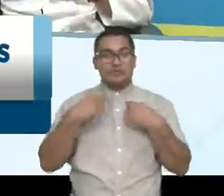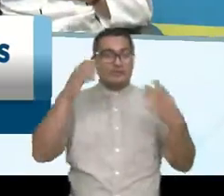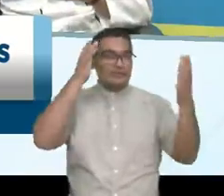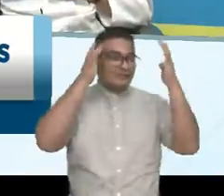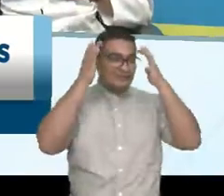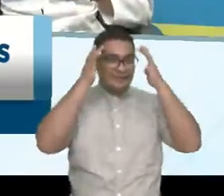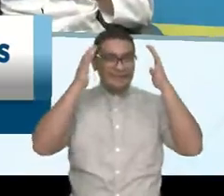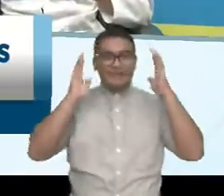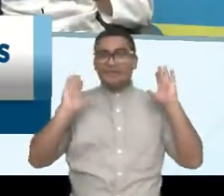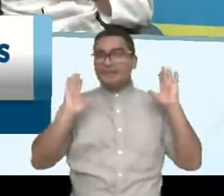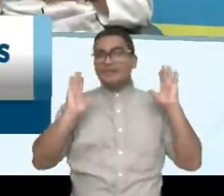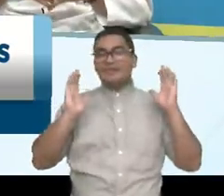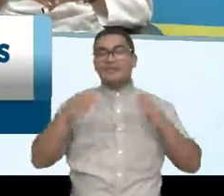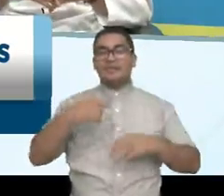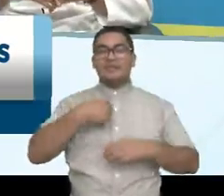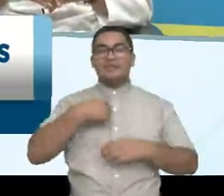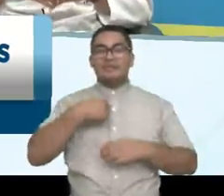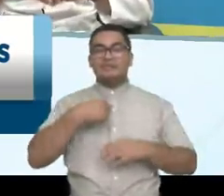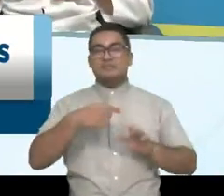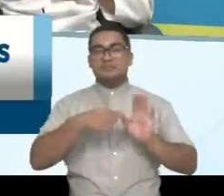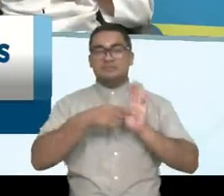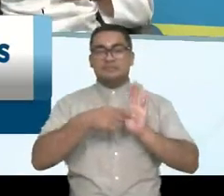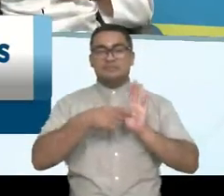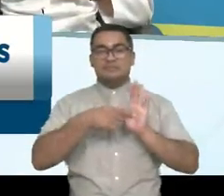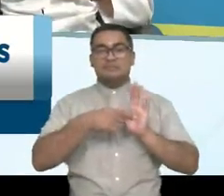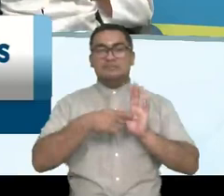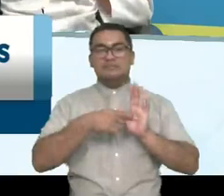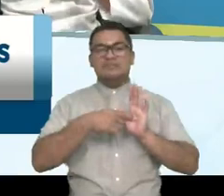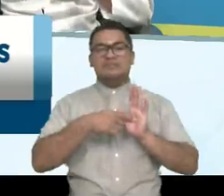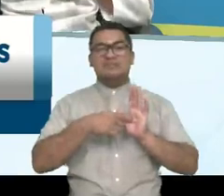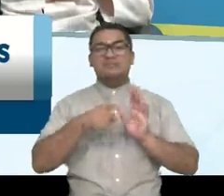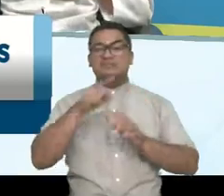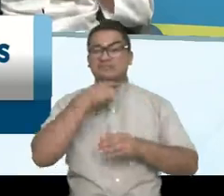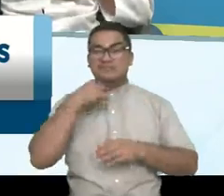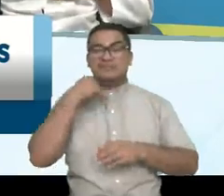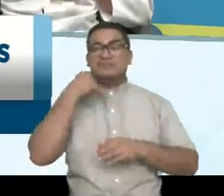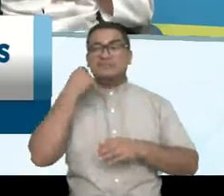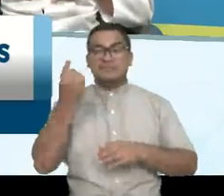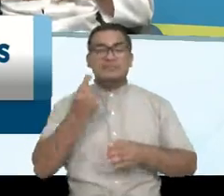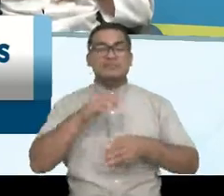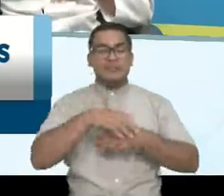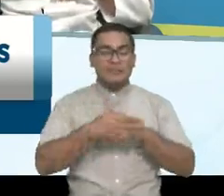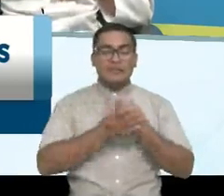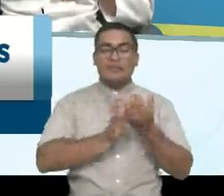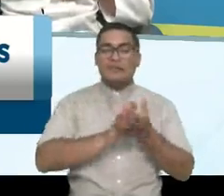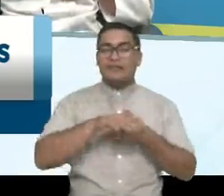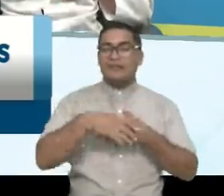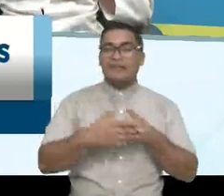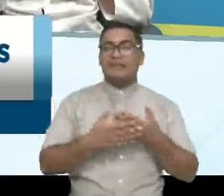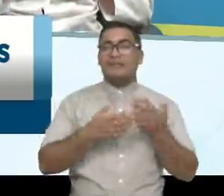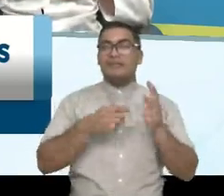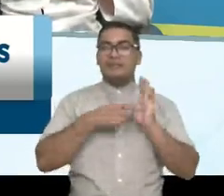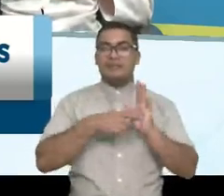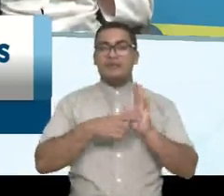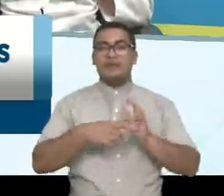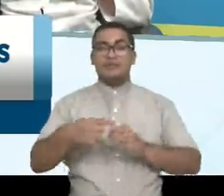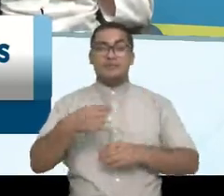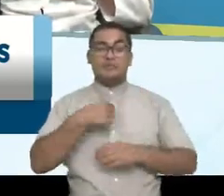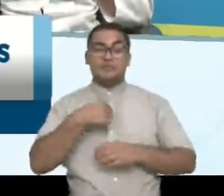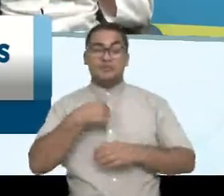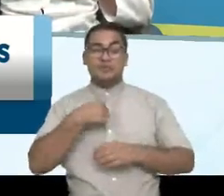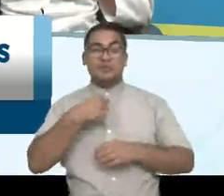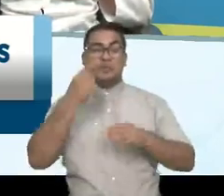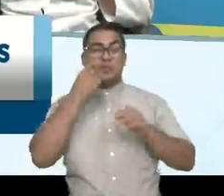de ese límite? Entonces, por ejemplo, sí es cierto, tengo que clavarme constantemente las manos. Si yo estoy tomando las medidas